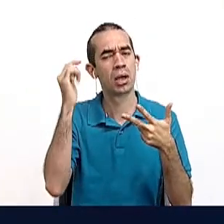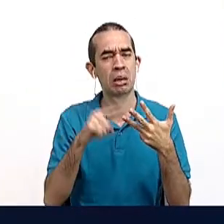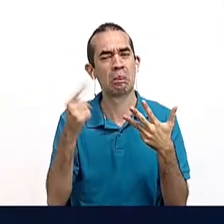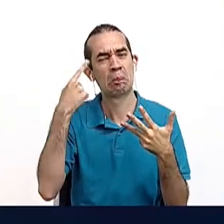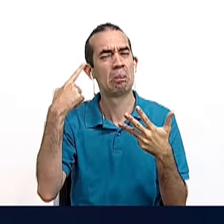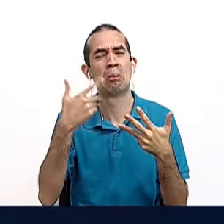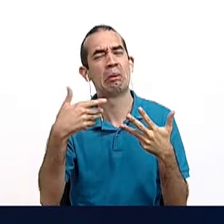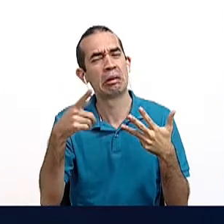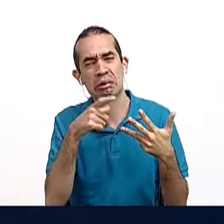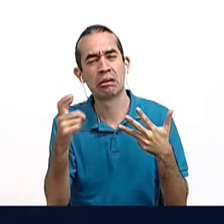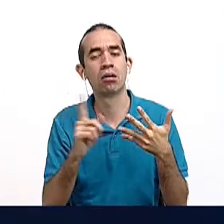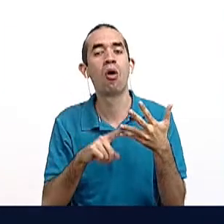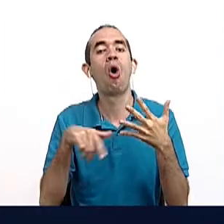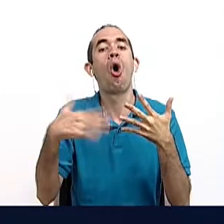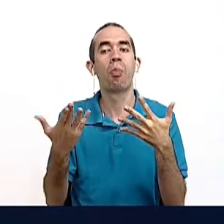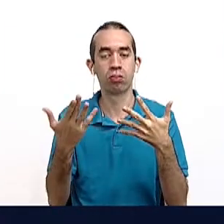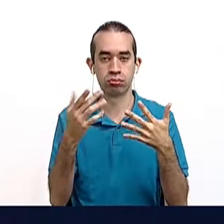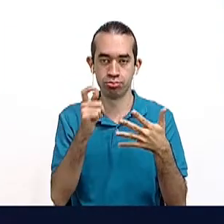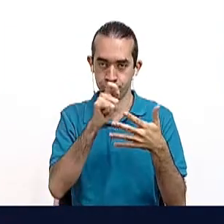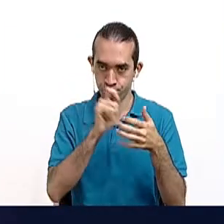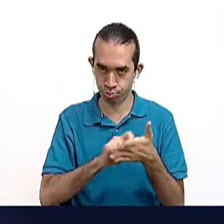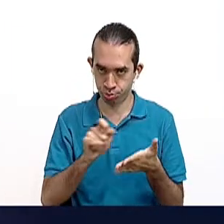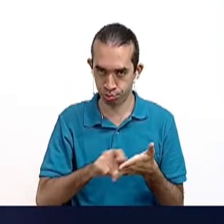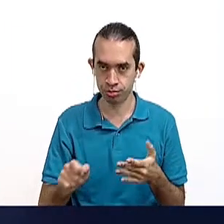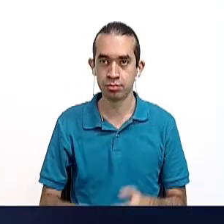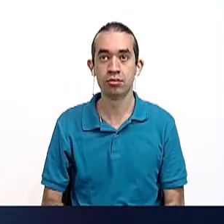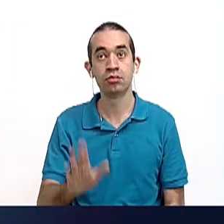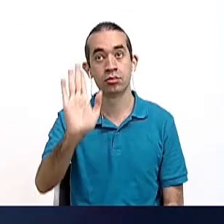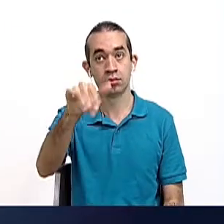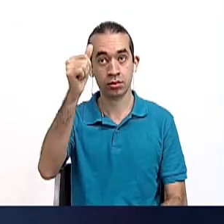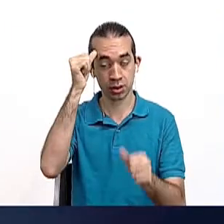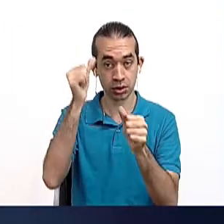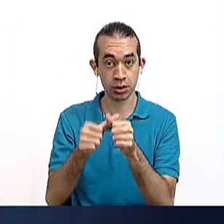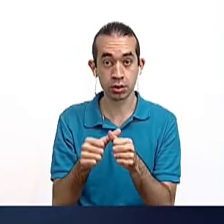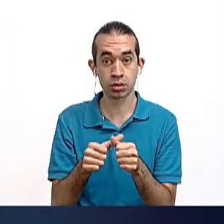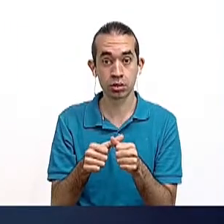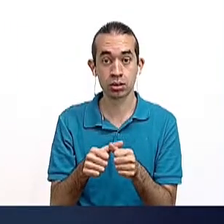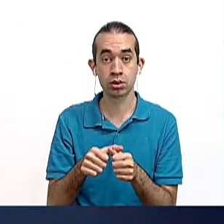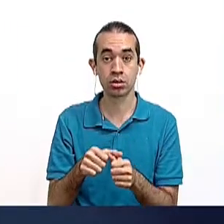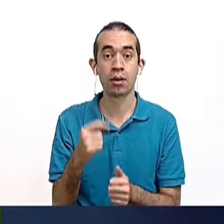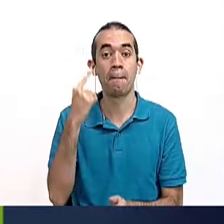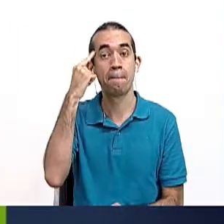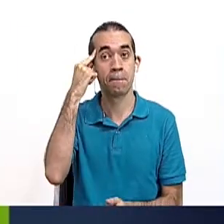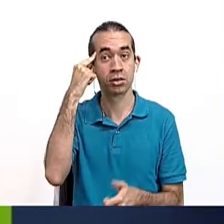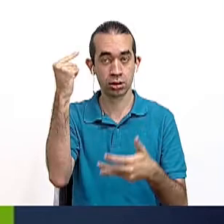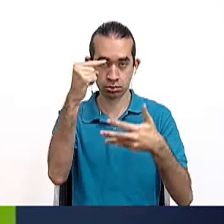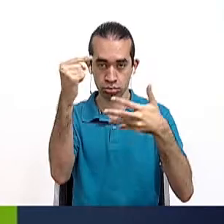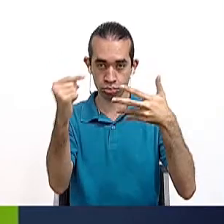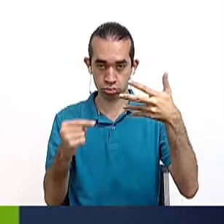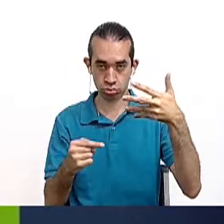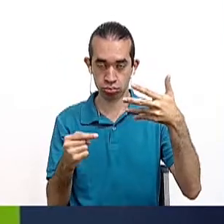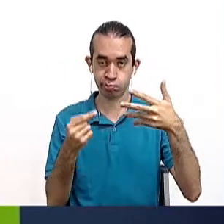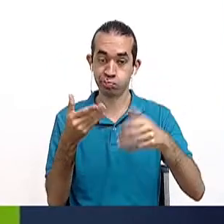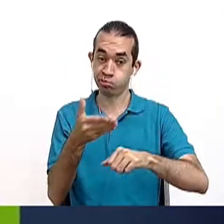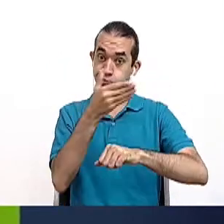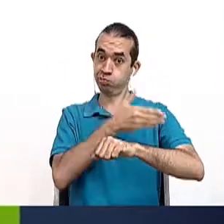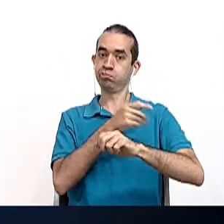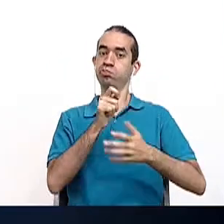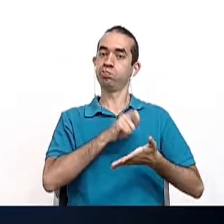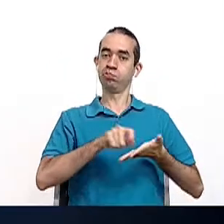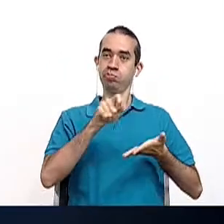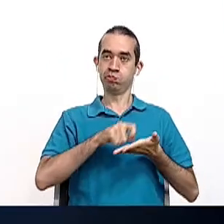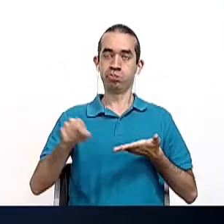quién lo escribo? ¿Y cómo lo escribo? Recuerden, pensar estas preguntas antes de escribir.